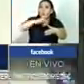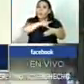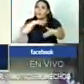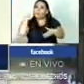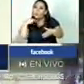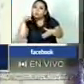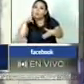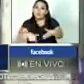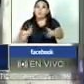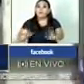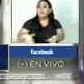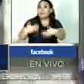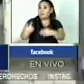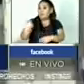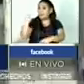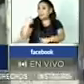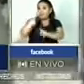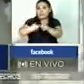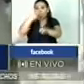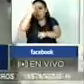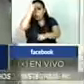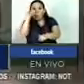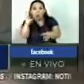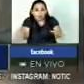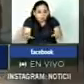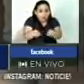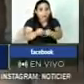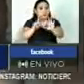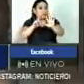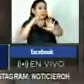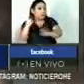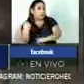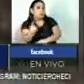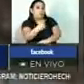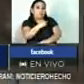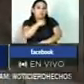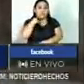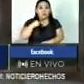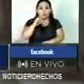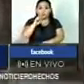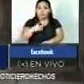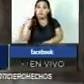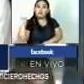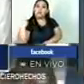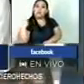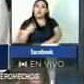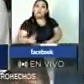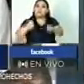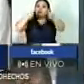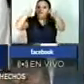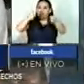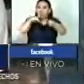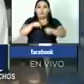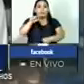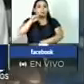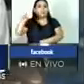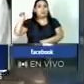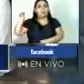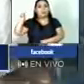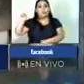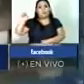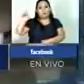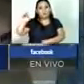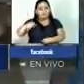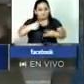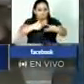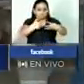violentos, que durante el fin de semana superaron los 60 homicidios. Según el director general de centros penales, Osiris Luna, serán